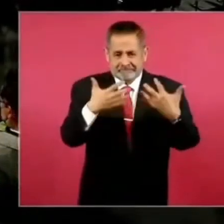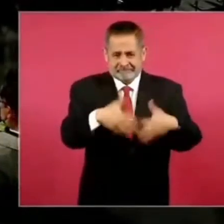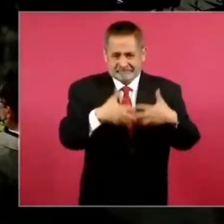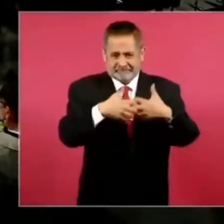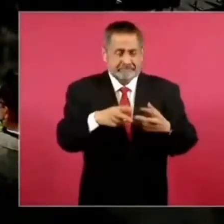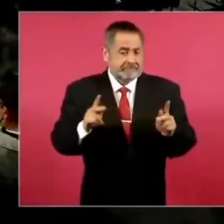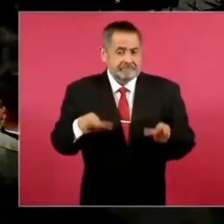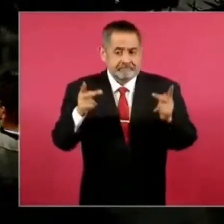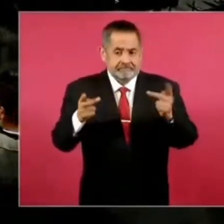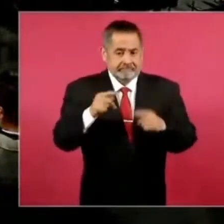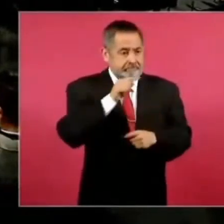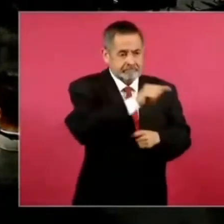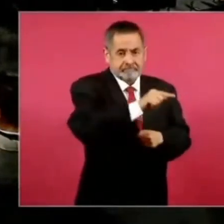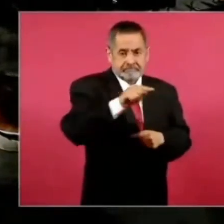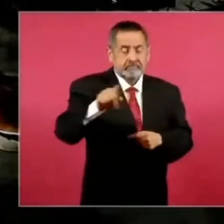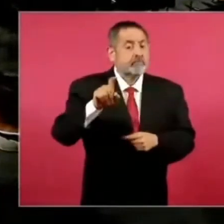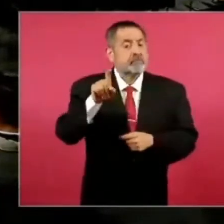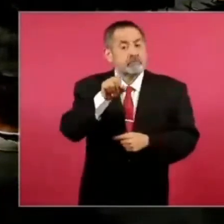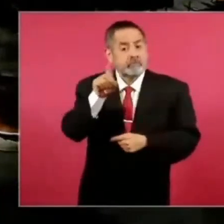en Houston